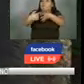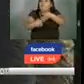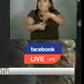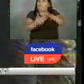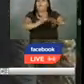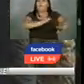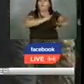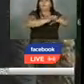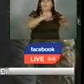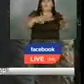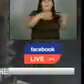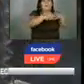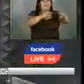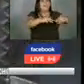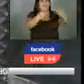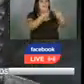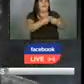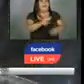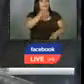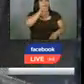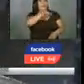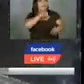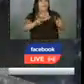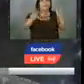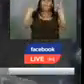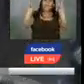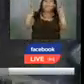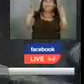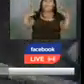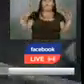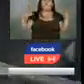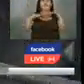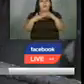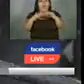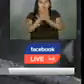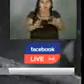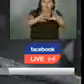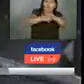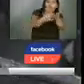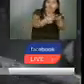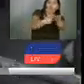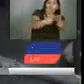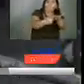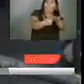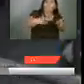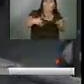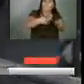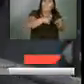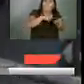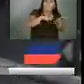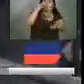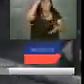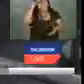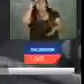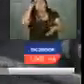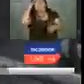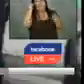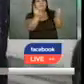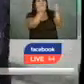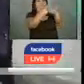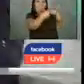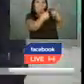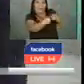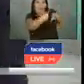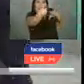estructuras criminales. En ese sentido, dijo que además el Consejo de Ministros ya trabaja en una serie de reformas que solicitarán